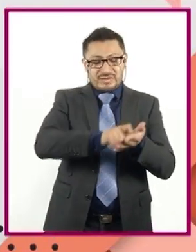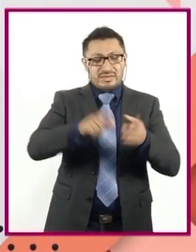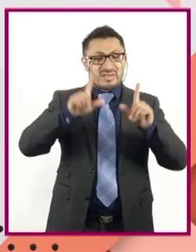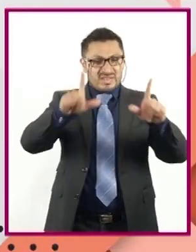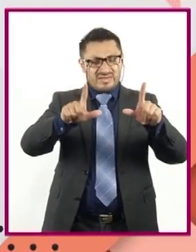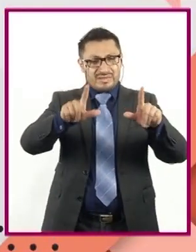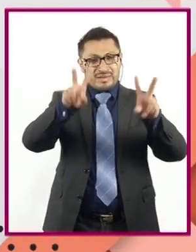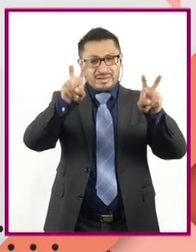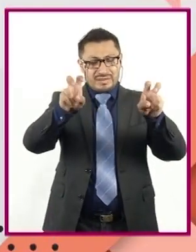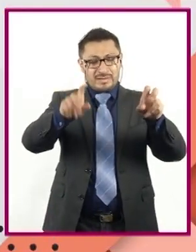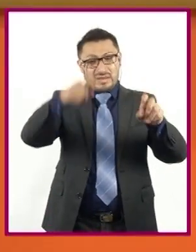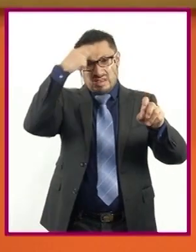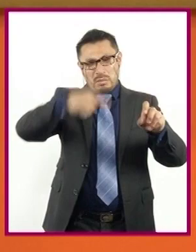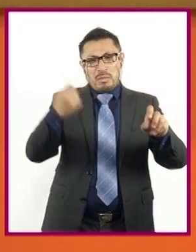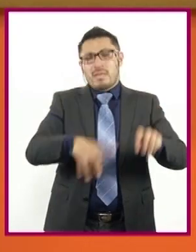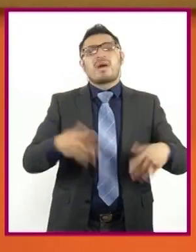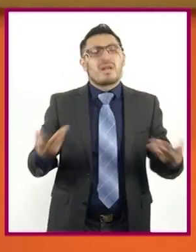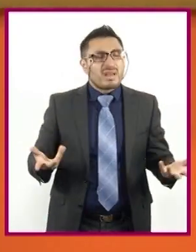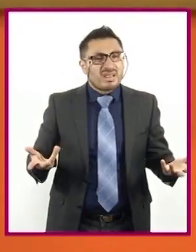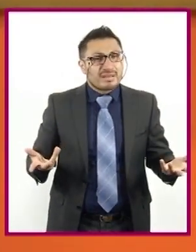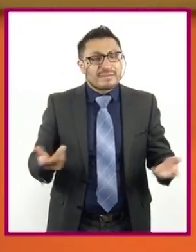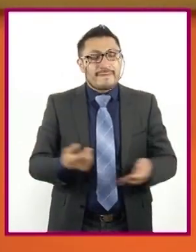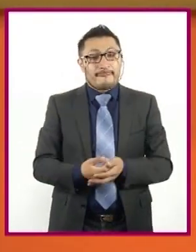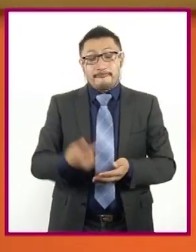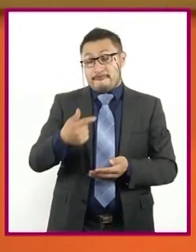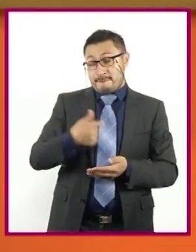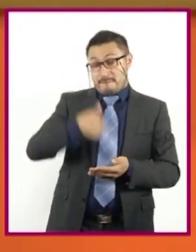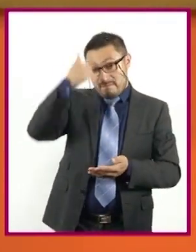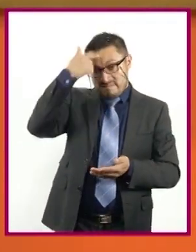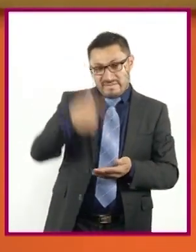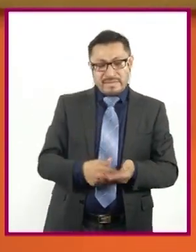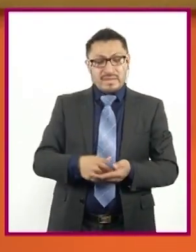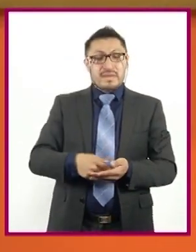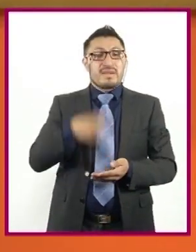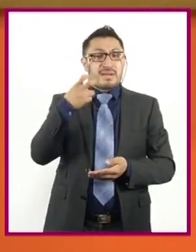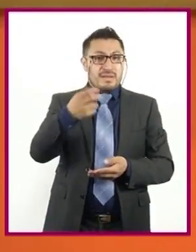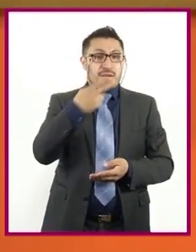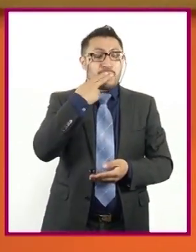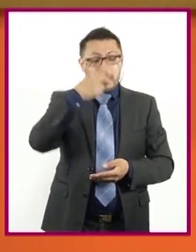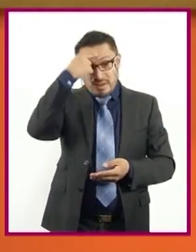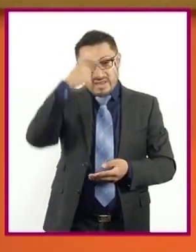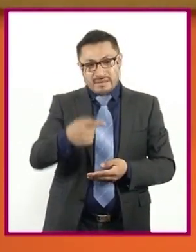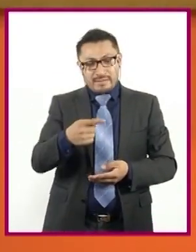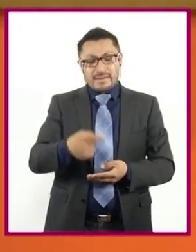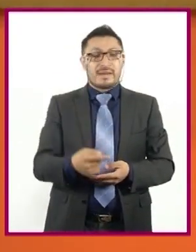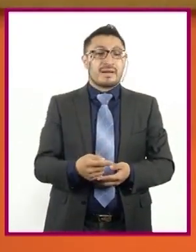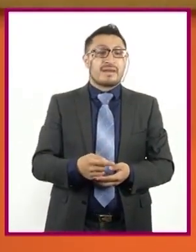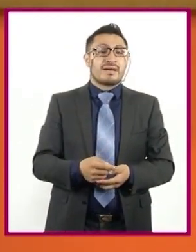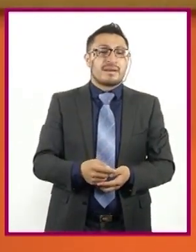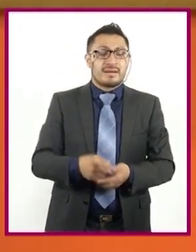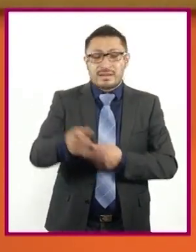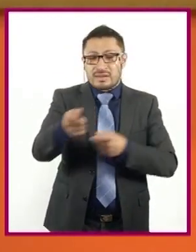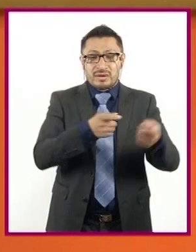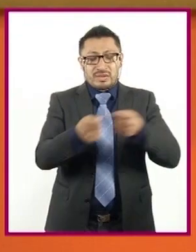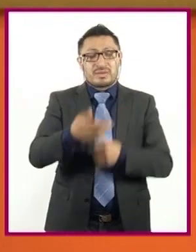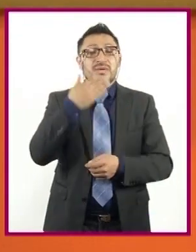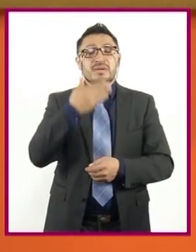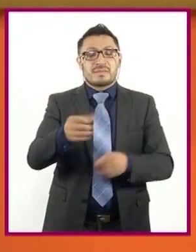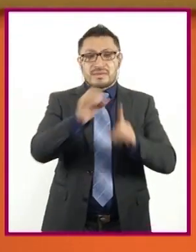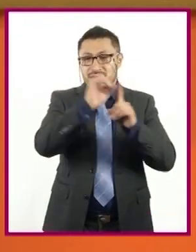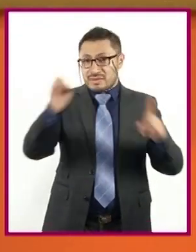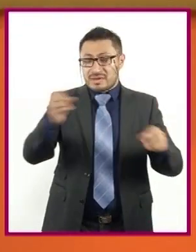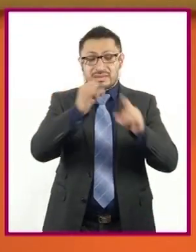trabajo? Bueno, yo diría que sirven para llevar un control y una organización de la información recopilada